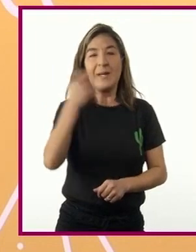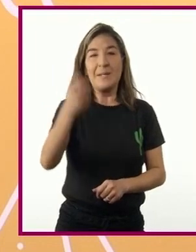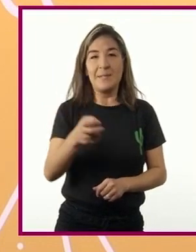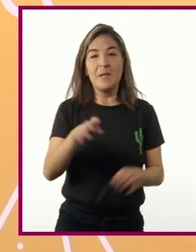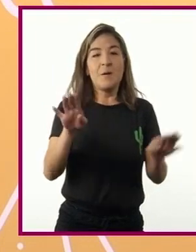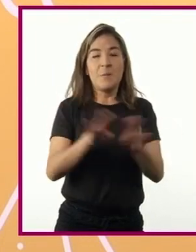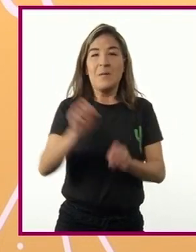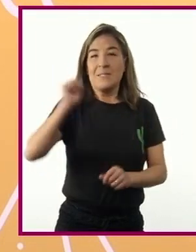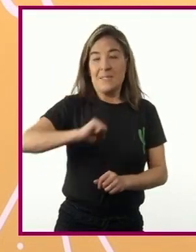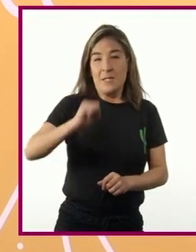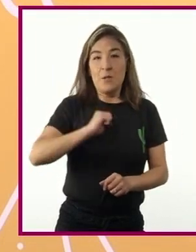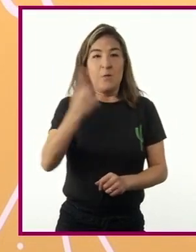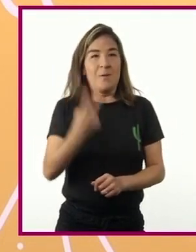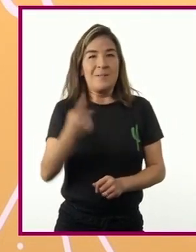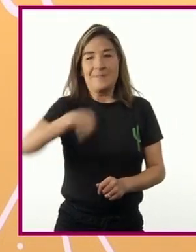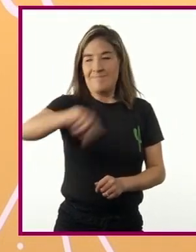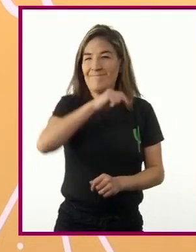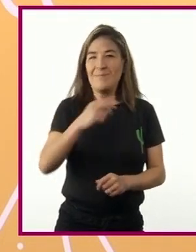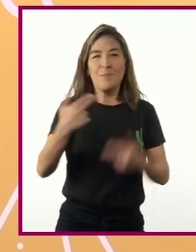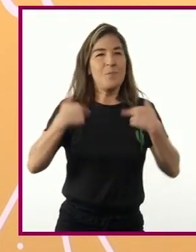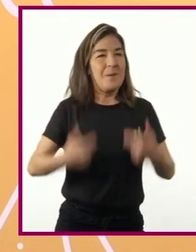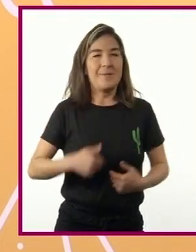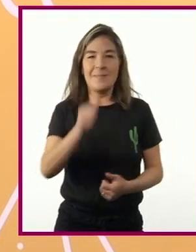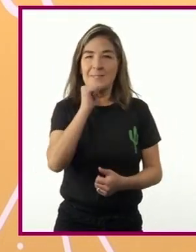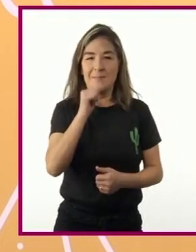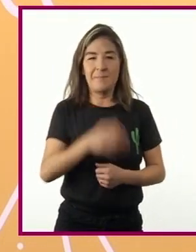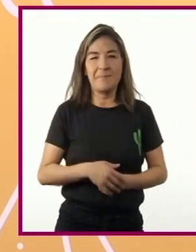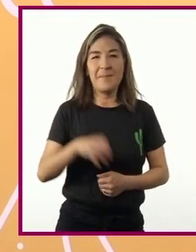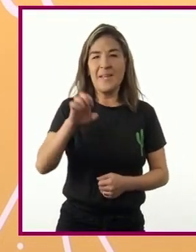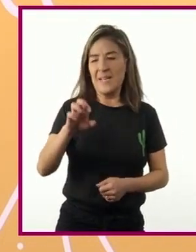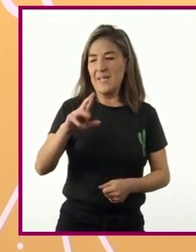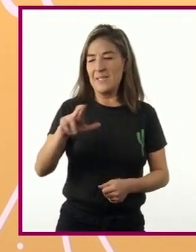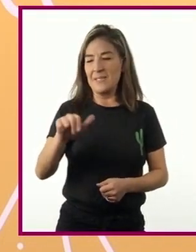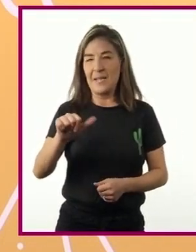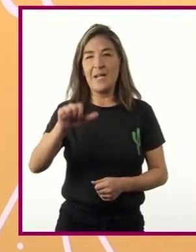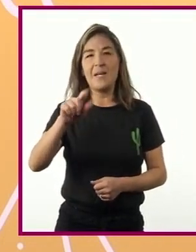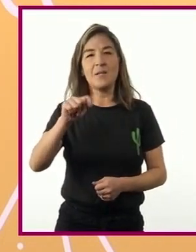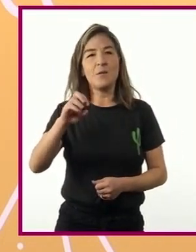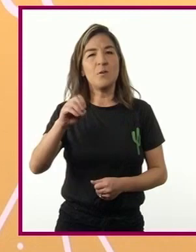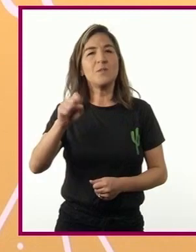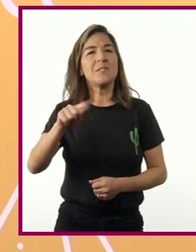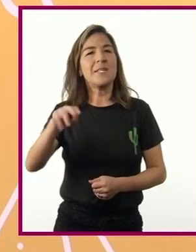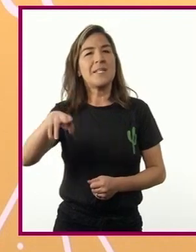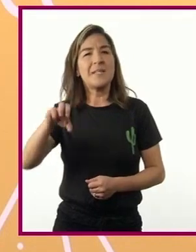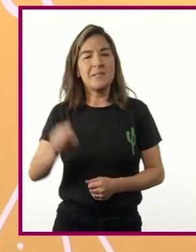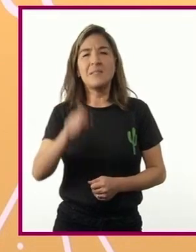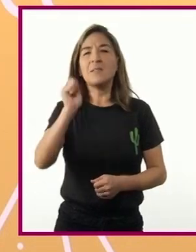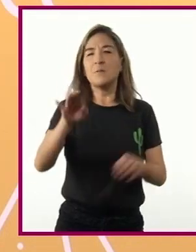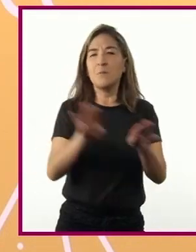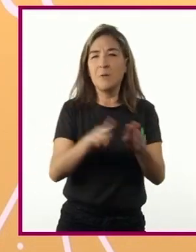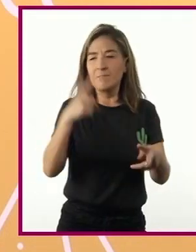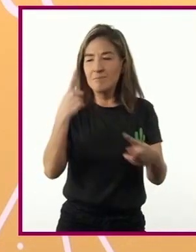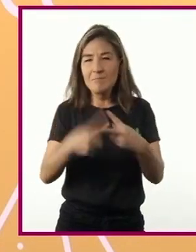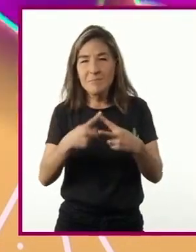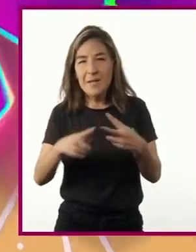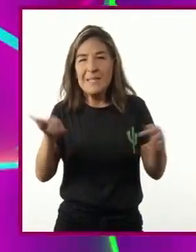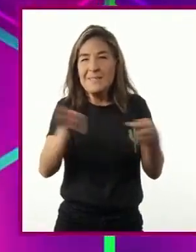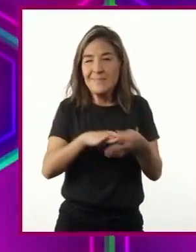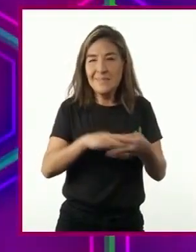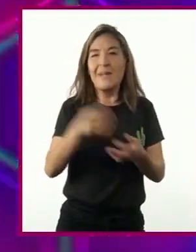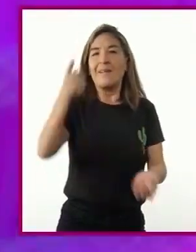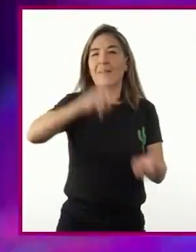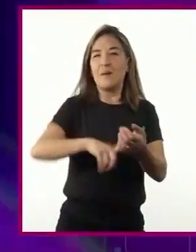II antes de nuestra era. Eratóstenes ya había calculado aproximadamente el diámetro de la